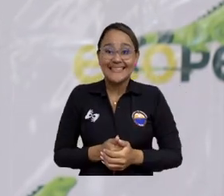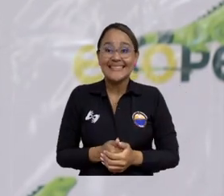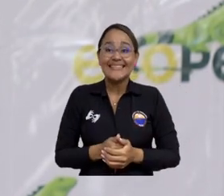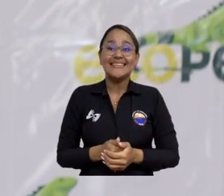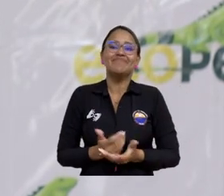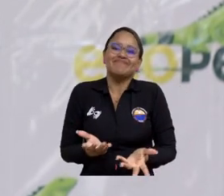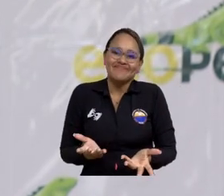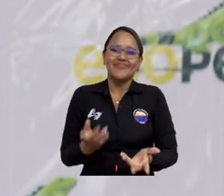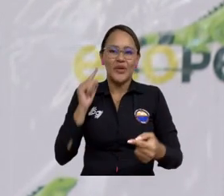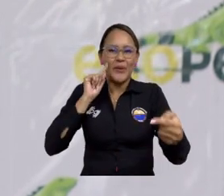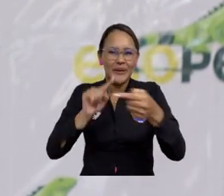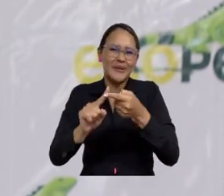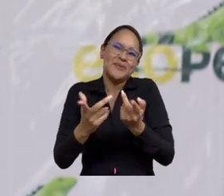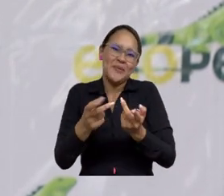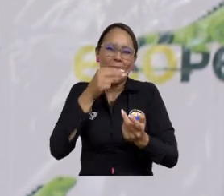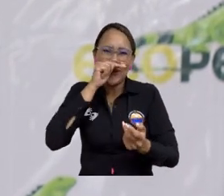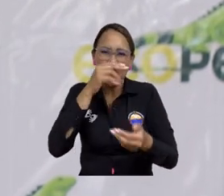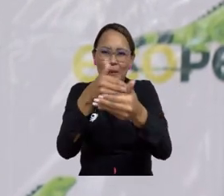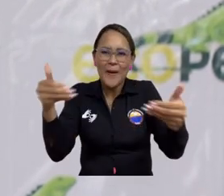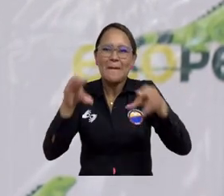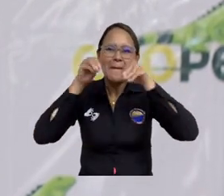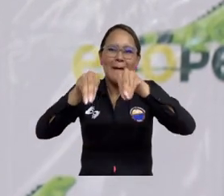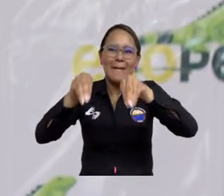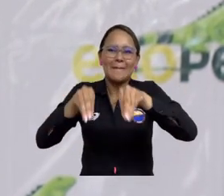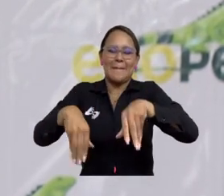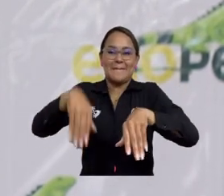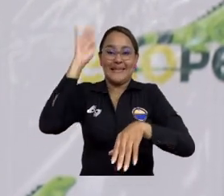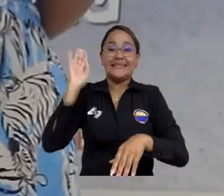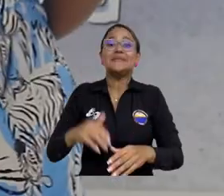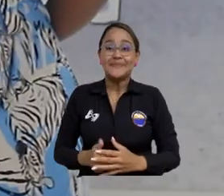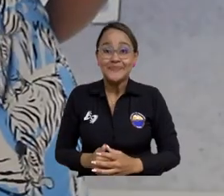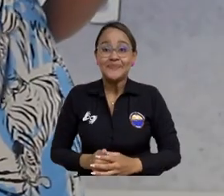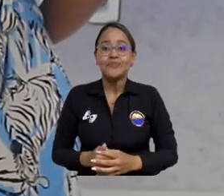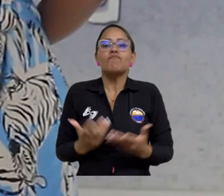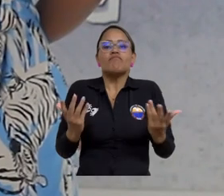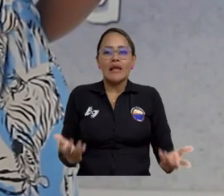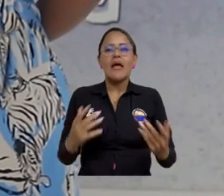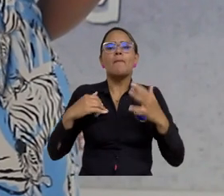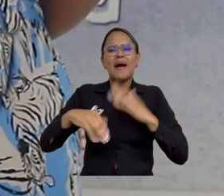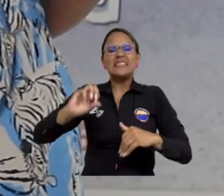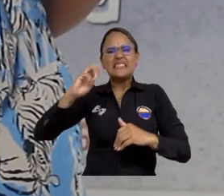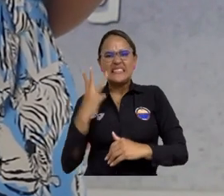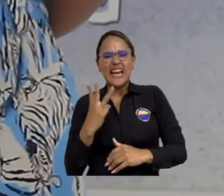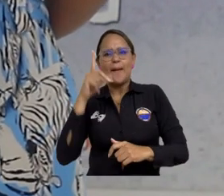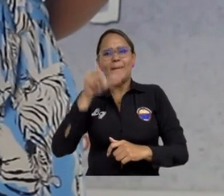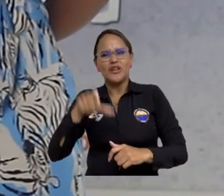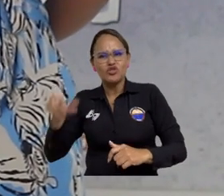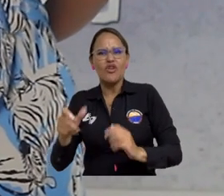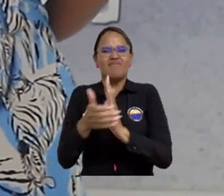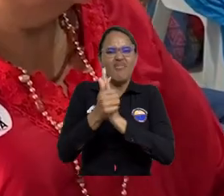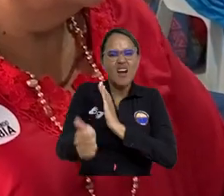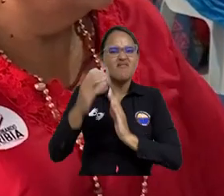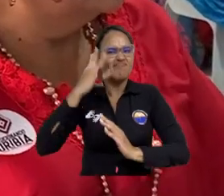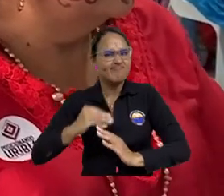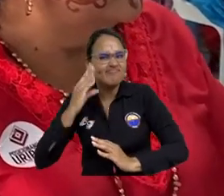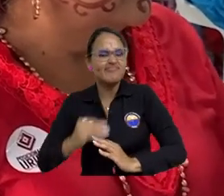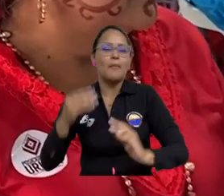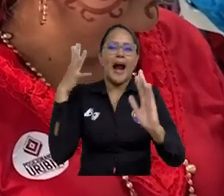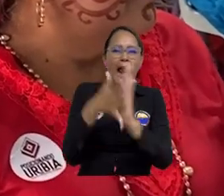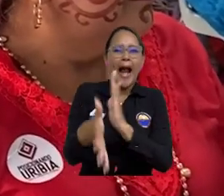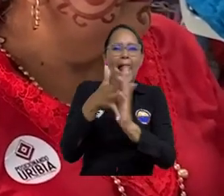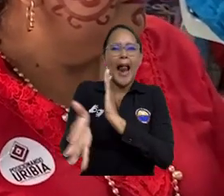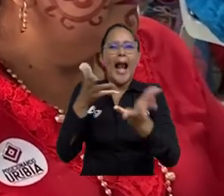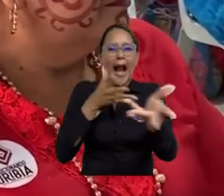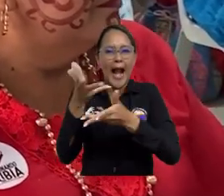mensaje a los que vienen atrás, a los más pequeños. Tres expertos lideraron este espacio de reflexión, discusión e intercambio